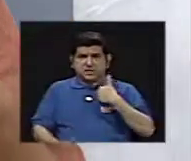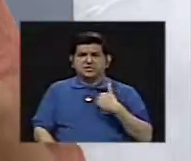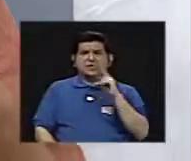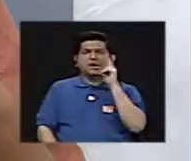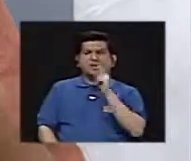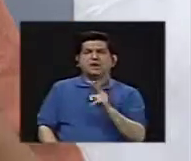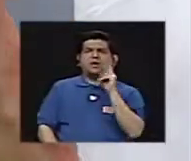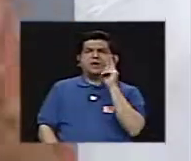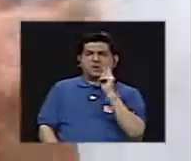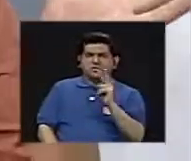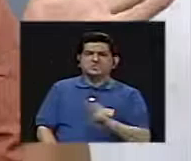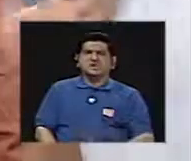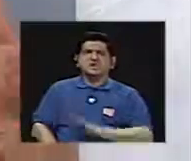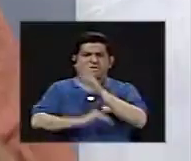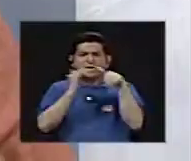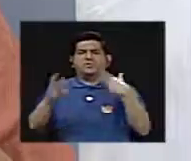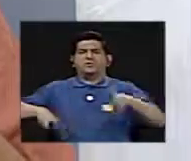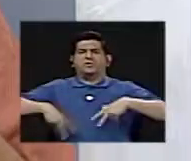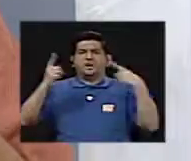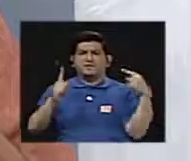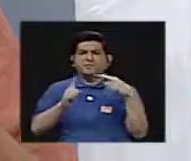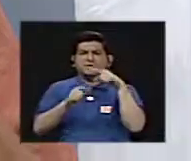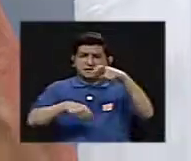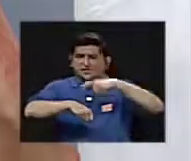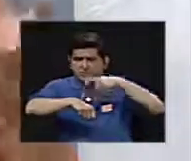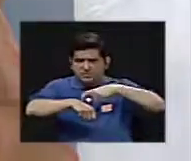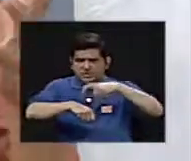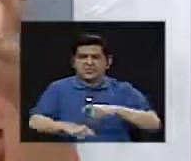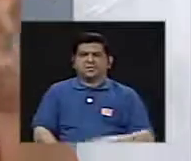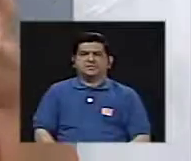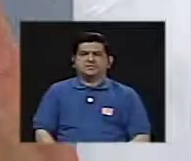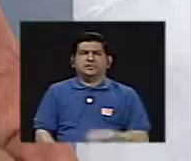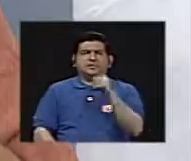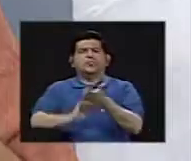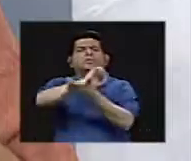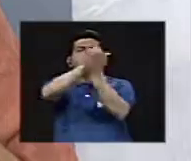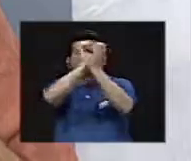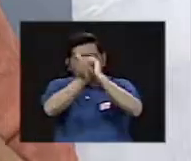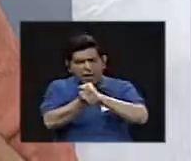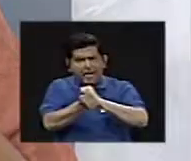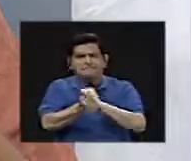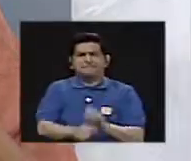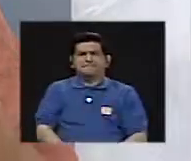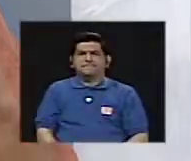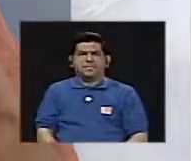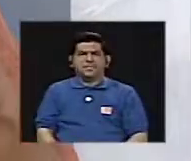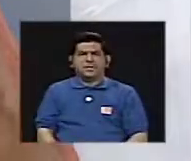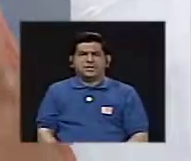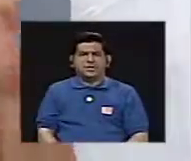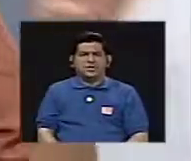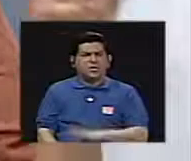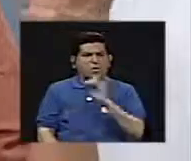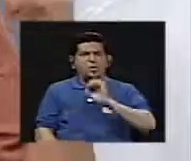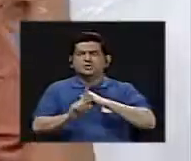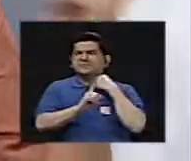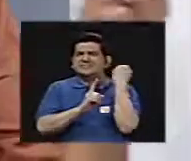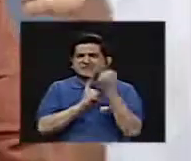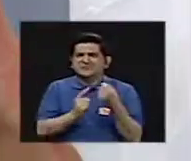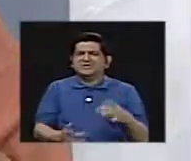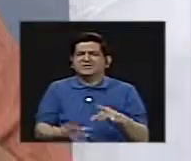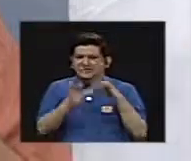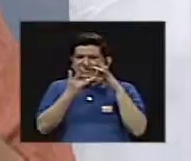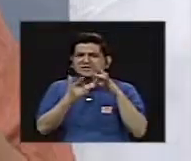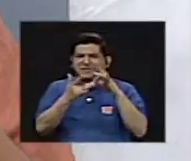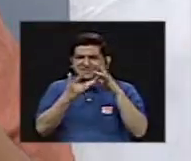viéndolo durante toda su vida hasta ese momento, ¿verdad? Entonces, es un cambio, no creo, no un cambio, es una situación en